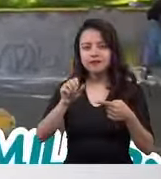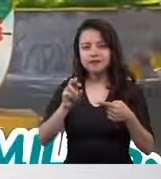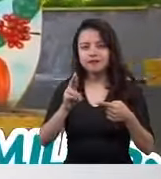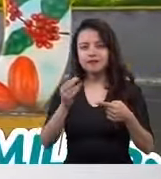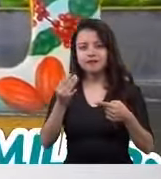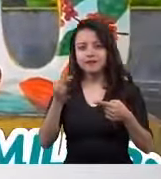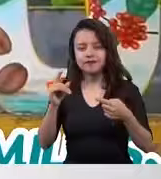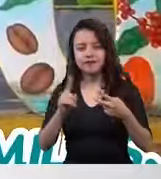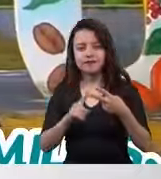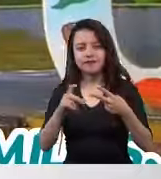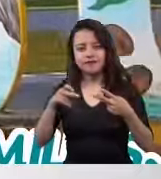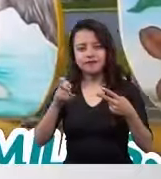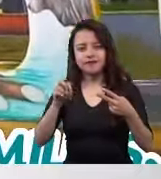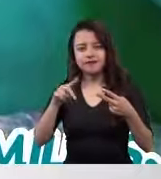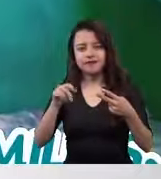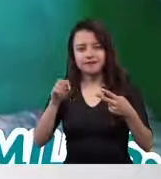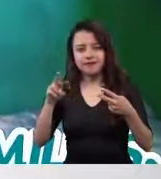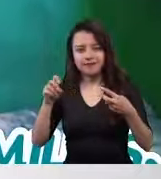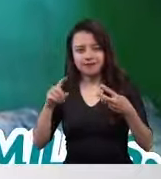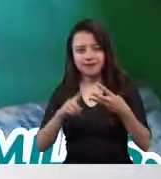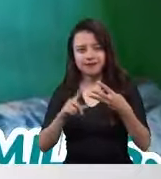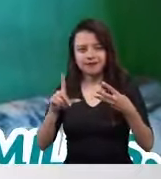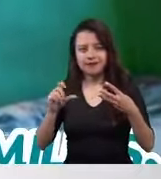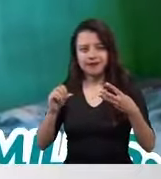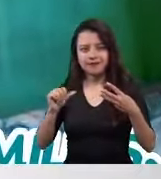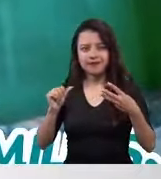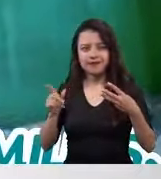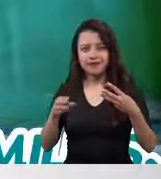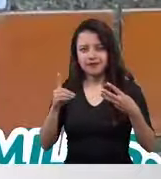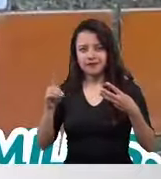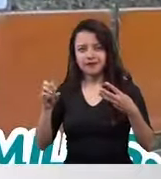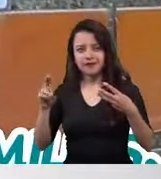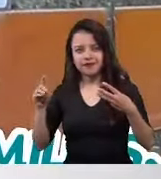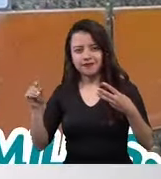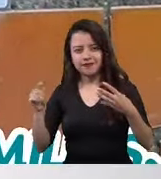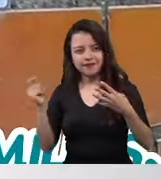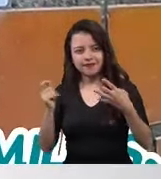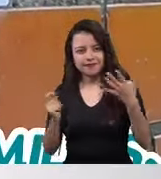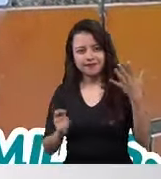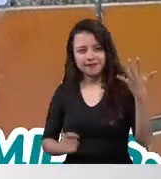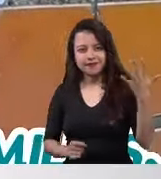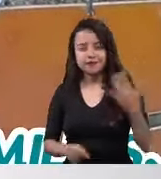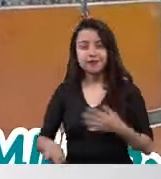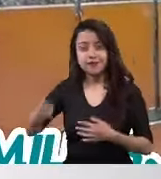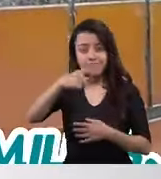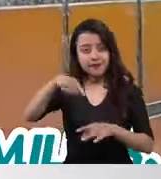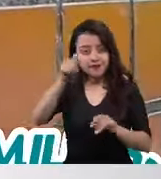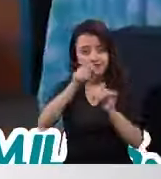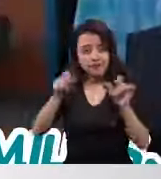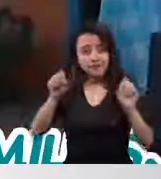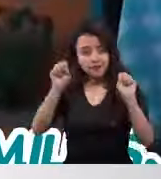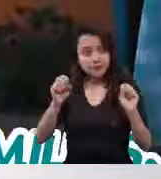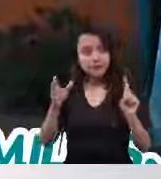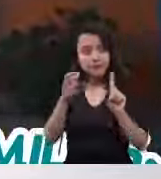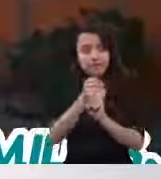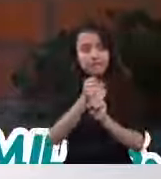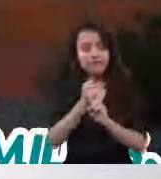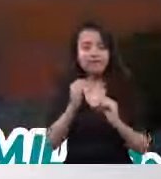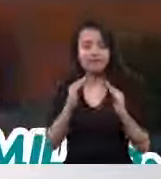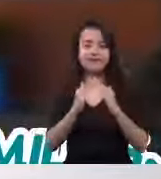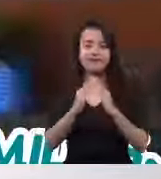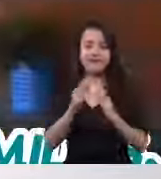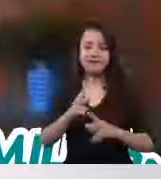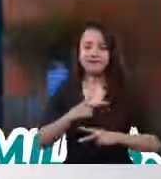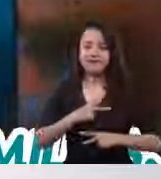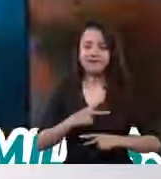Pensilvania, Salamina, La Dorada, entre otros. Esto con el fin de cumplir el sueño de tener casa propia y mejorar las condiciones de vida de